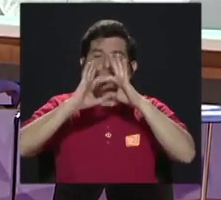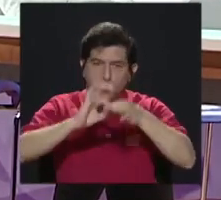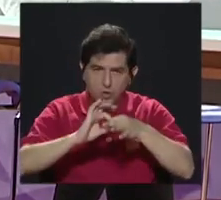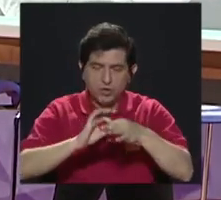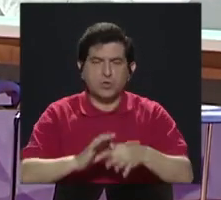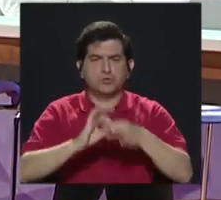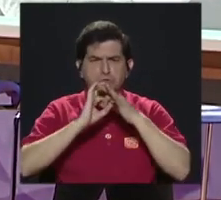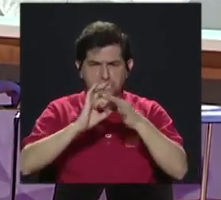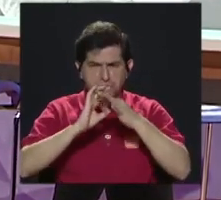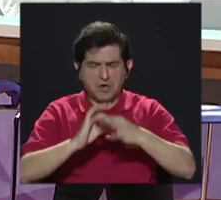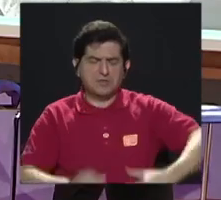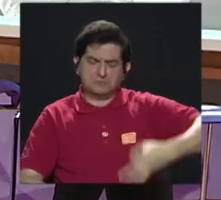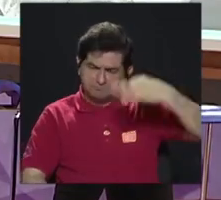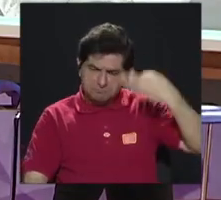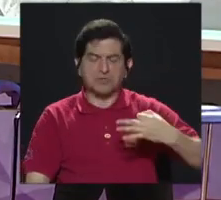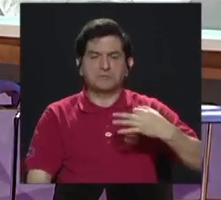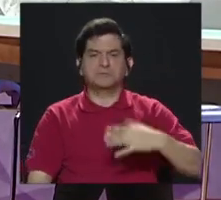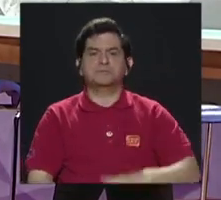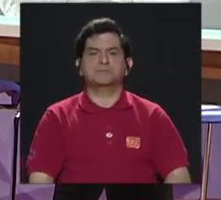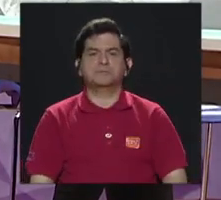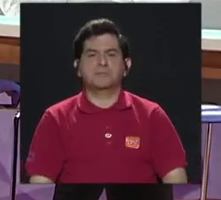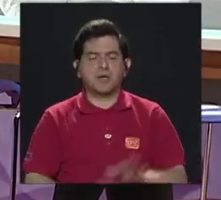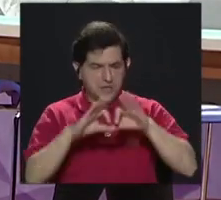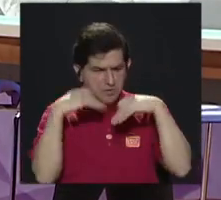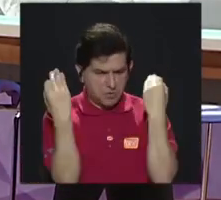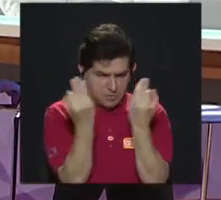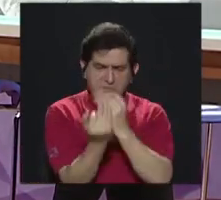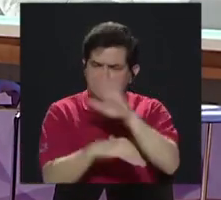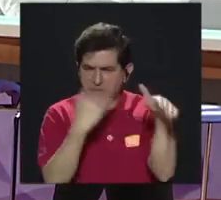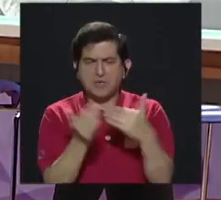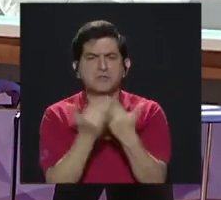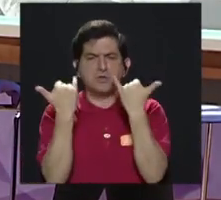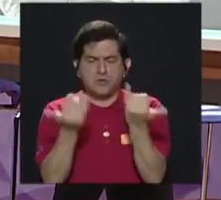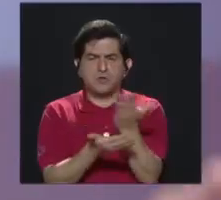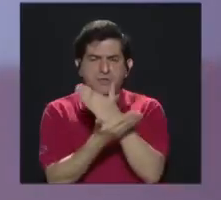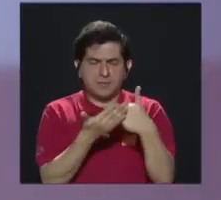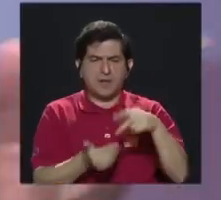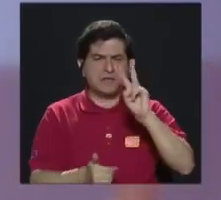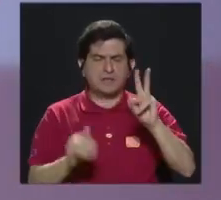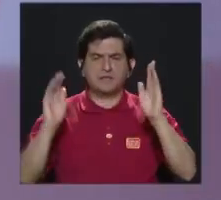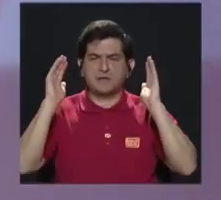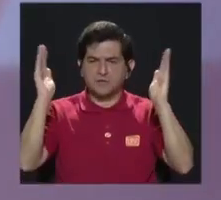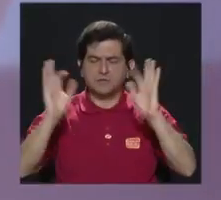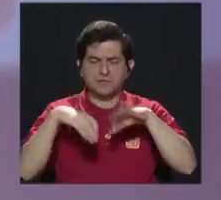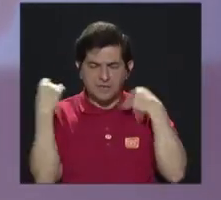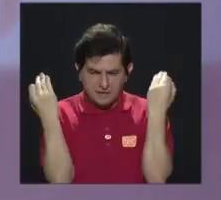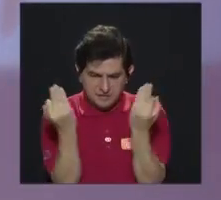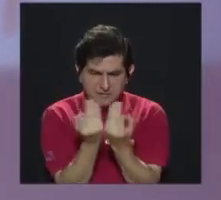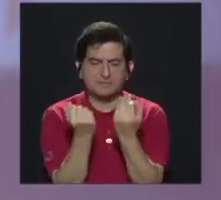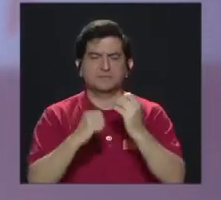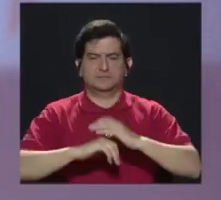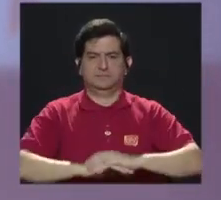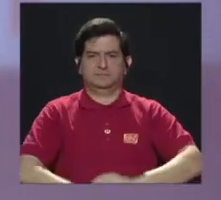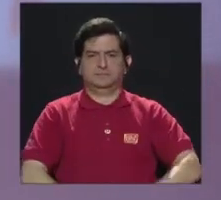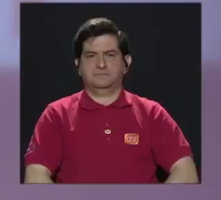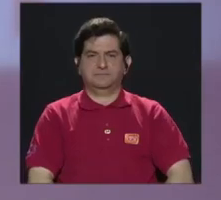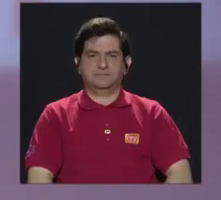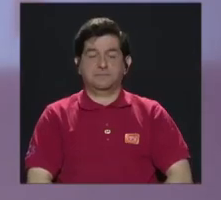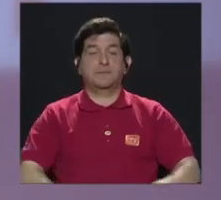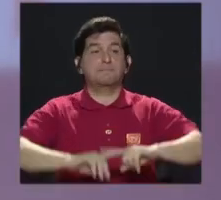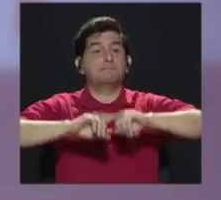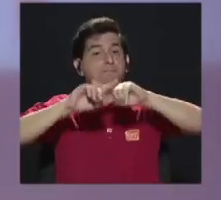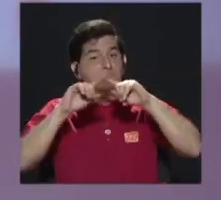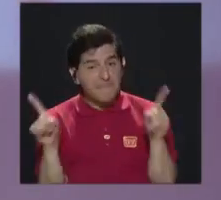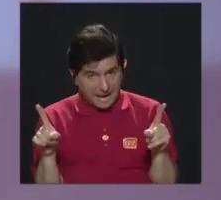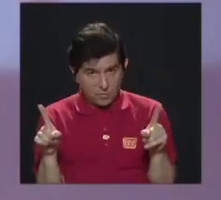La relación en sí está consolidada a nivel familiar y todo, o sea, ya somos parte de las 2 grandes familias de nosotros y todo lo demás. Pero